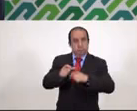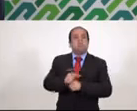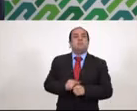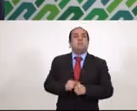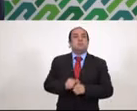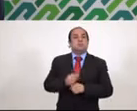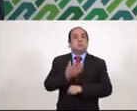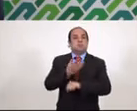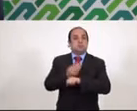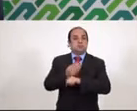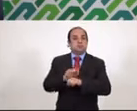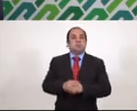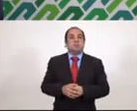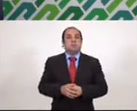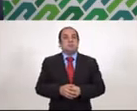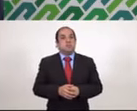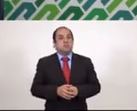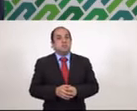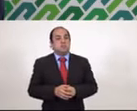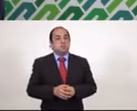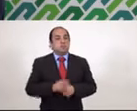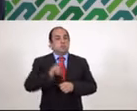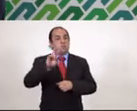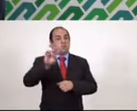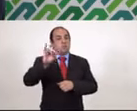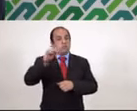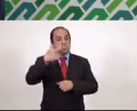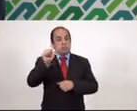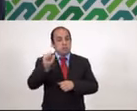¿La viga quedará reparado mañana?